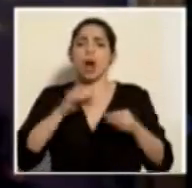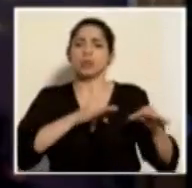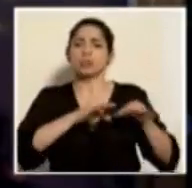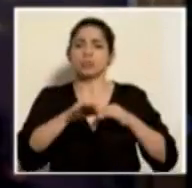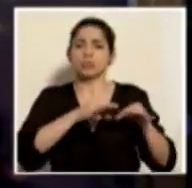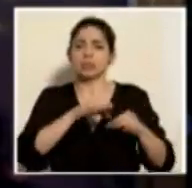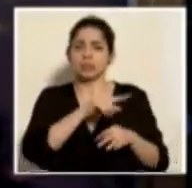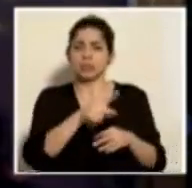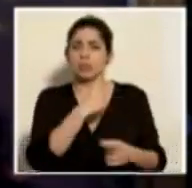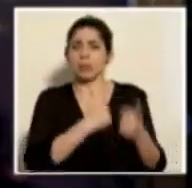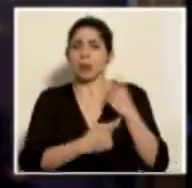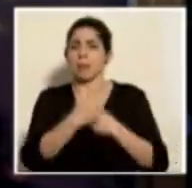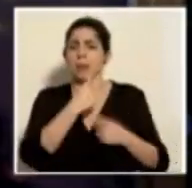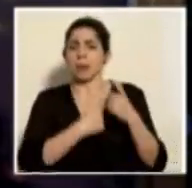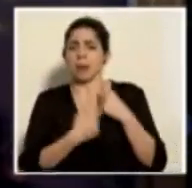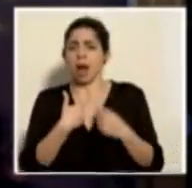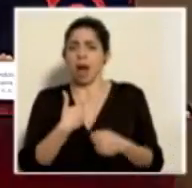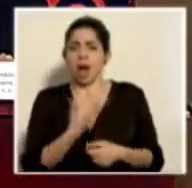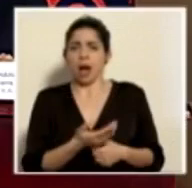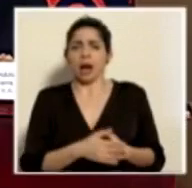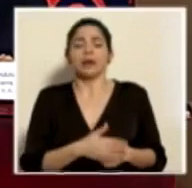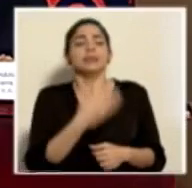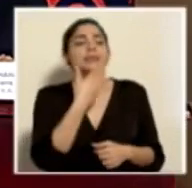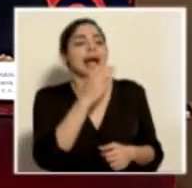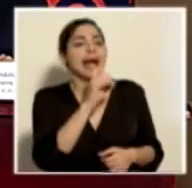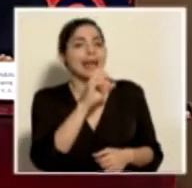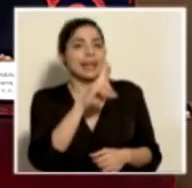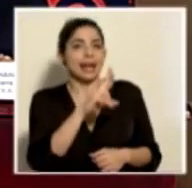frente a estas denuncias que han surgido? Gracias, muchas gracias.